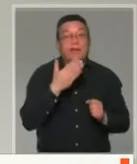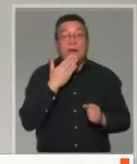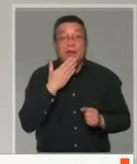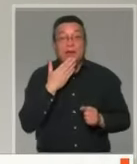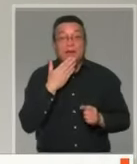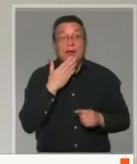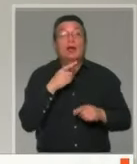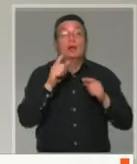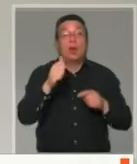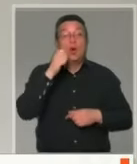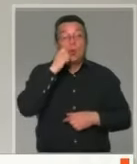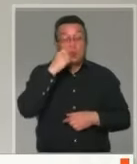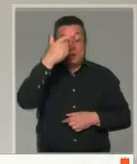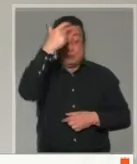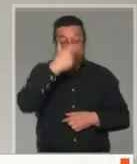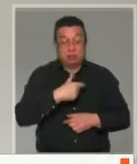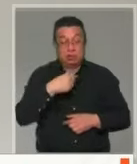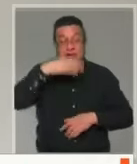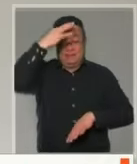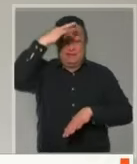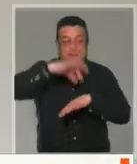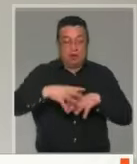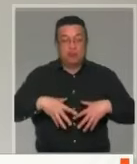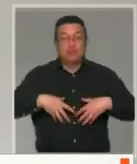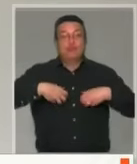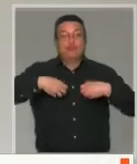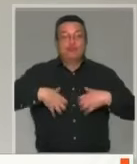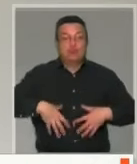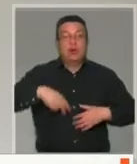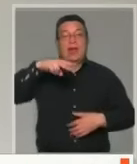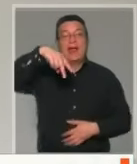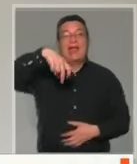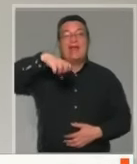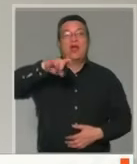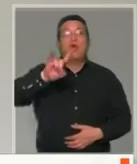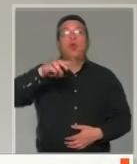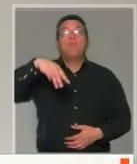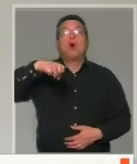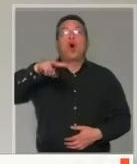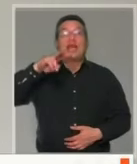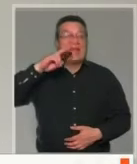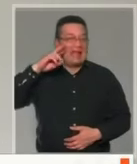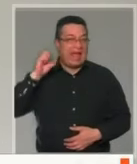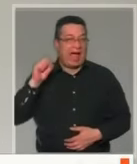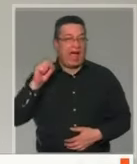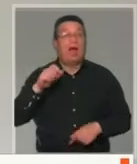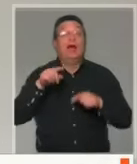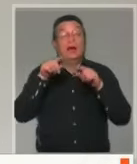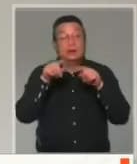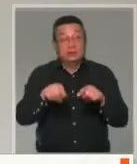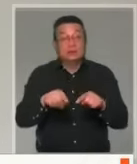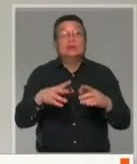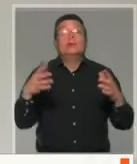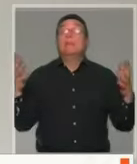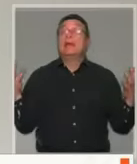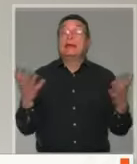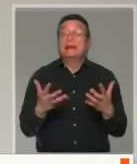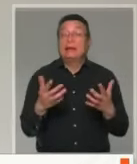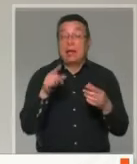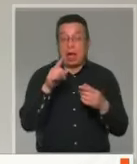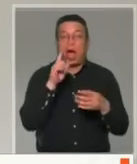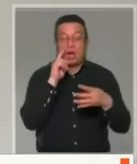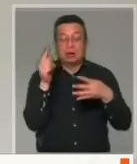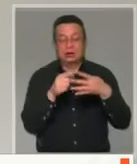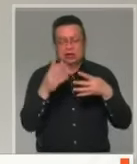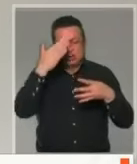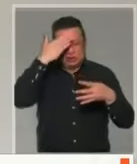en el ser humano un cuadro respiratorio que llamamos neumonía atípica. Se caracteriza sobre todo por la presencia de mucha